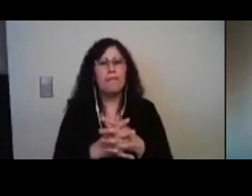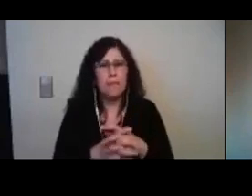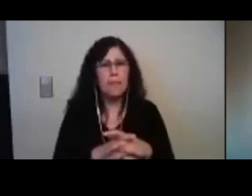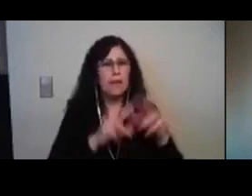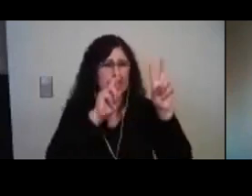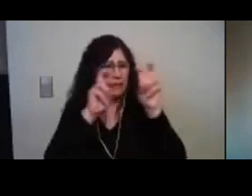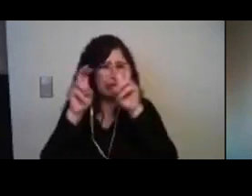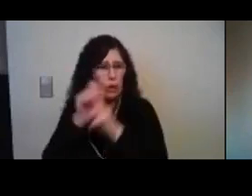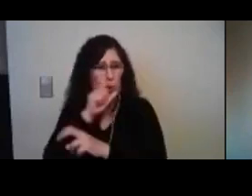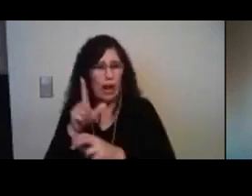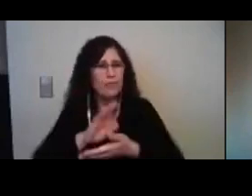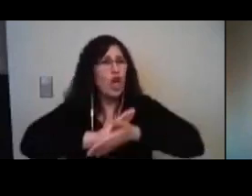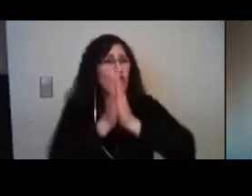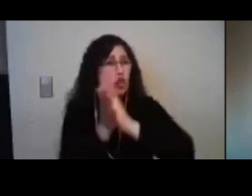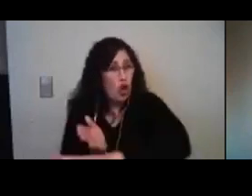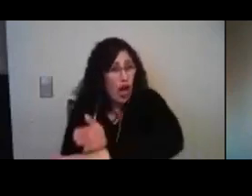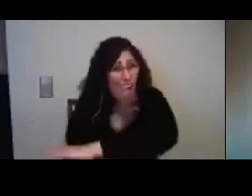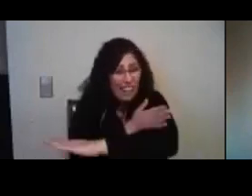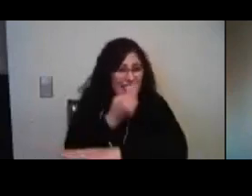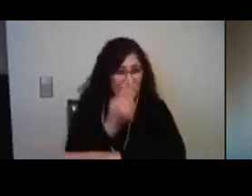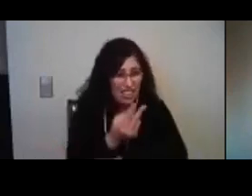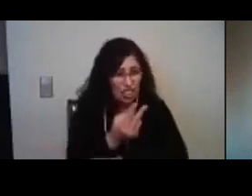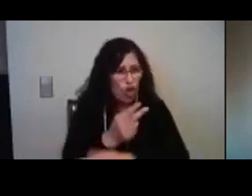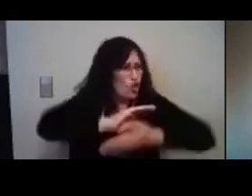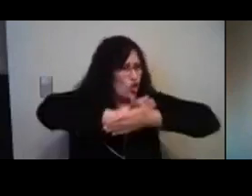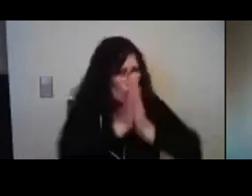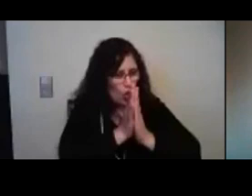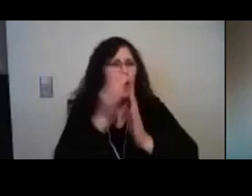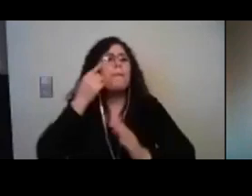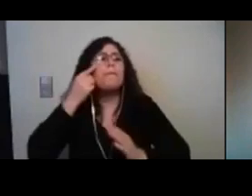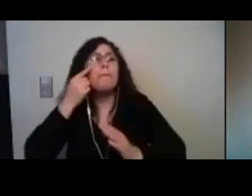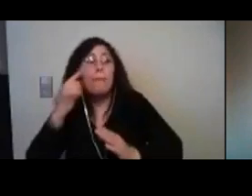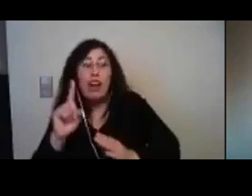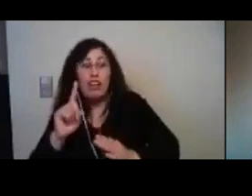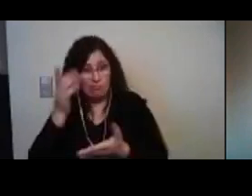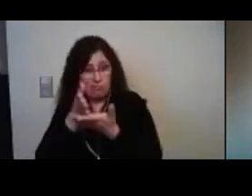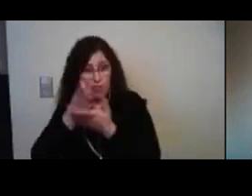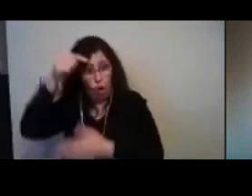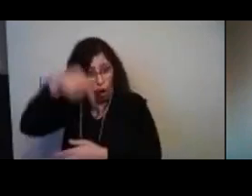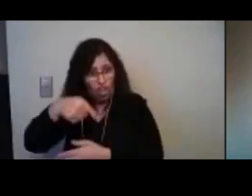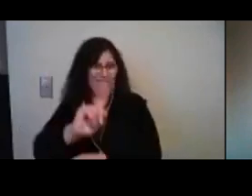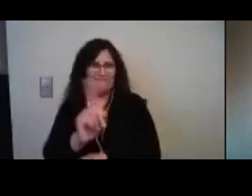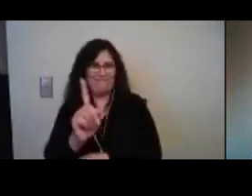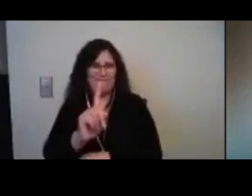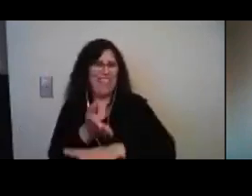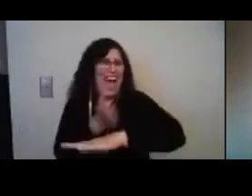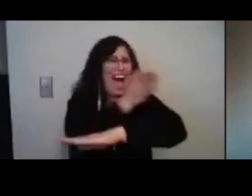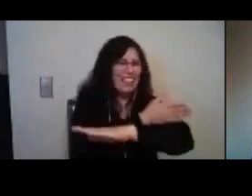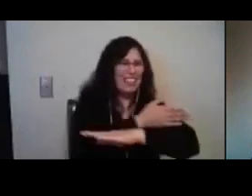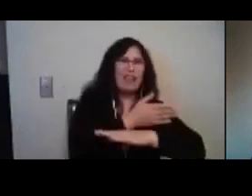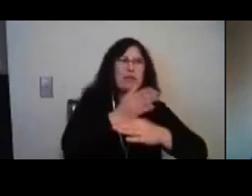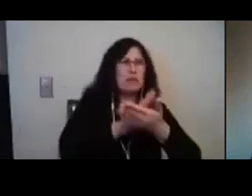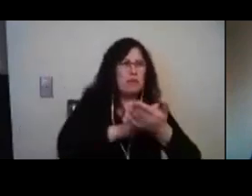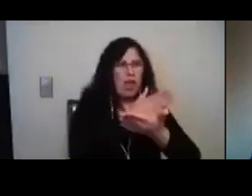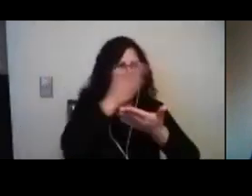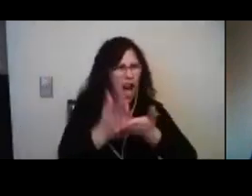prueba son todo lo que hemos visto, salvo la cátedra de hoy día. es decir, hasta la semana pasada,